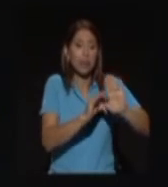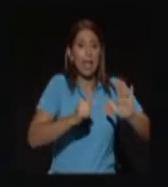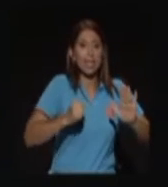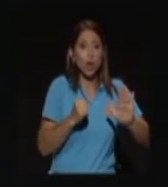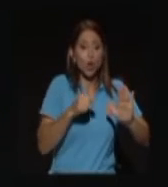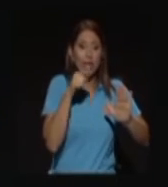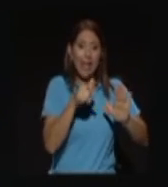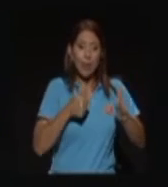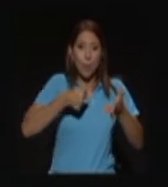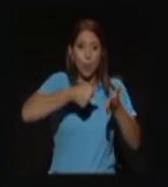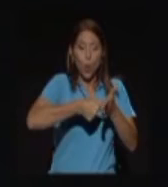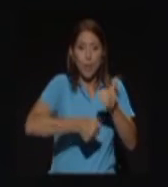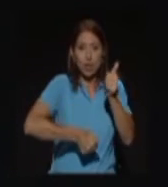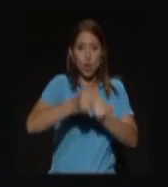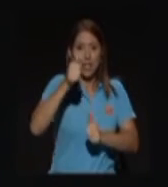de pertenecer